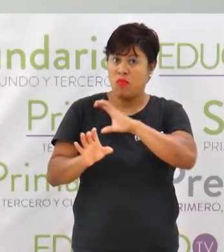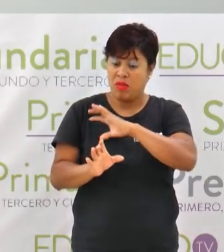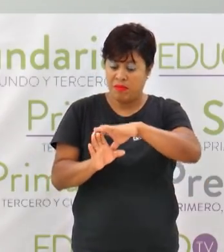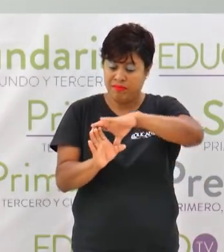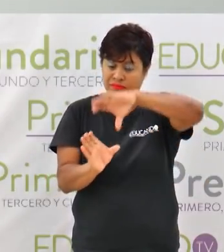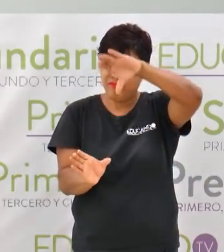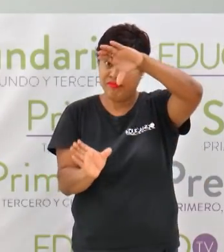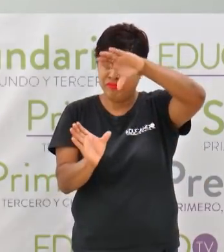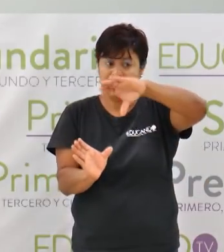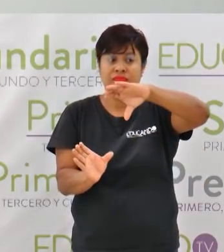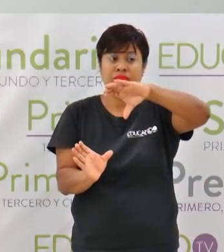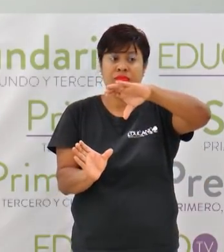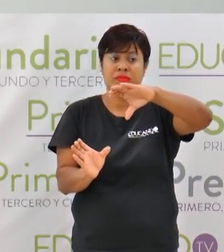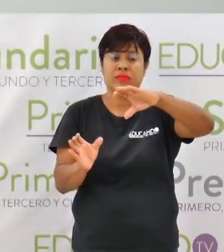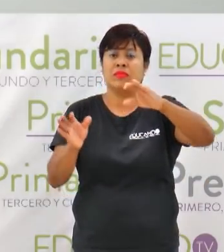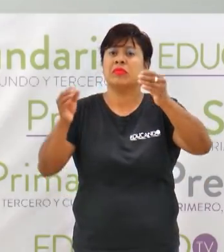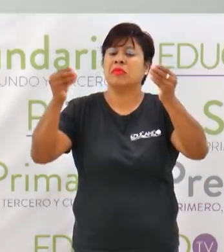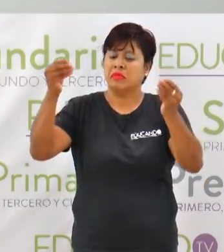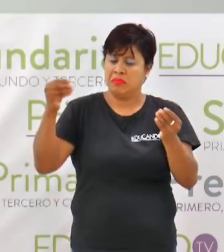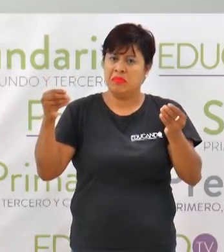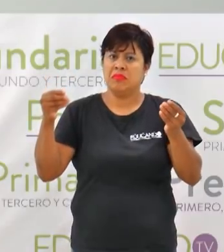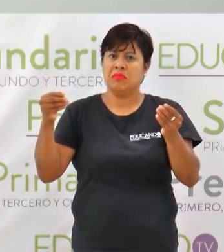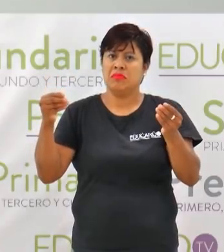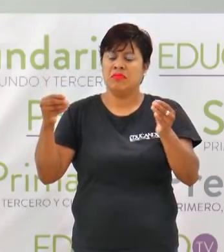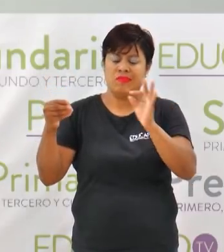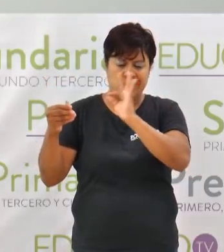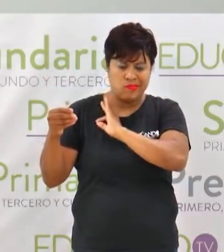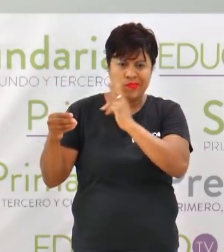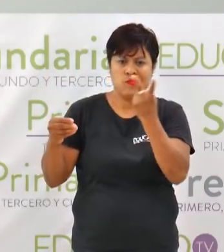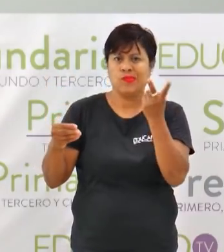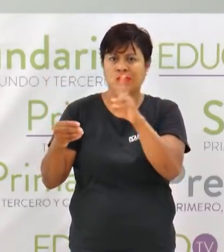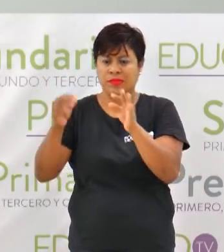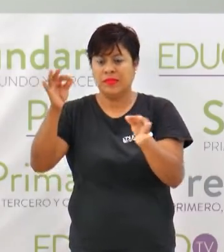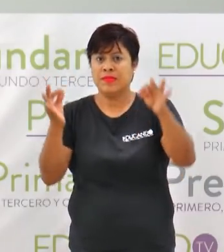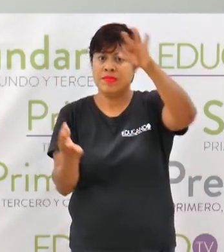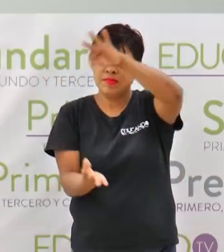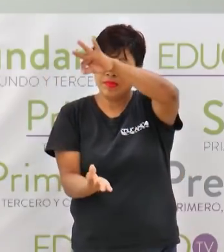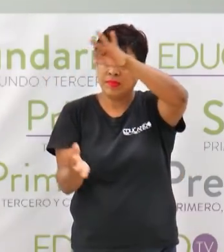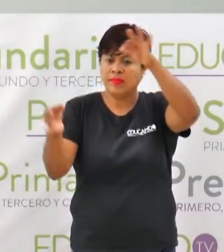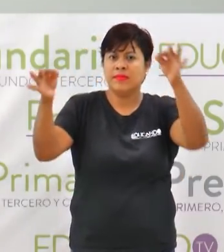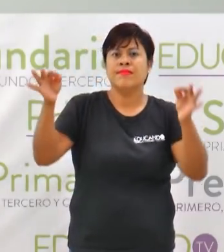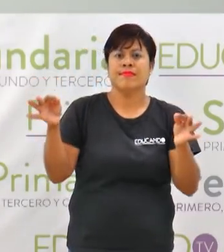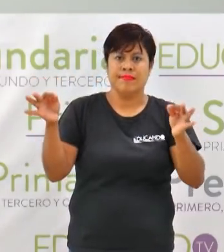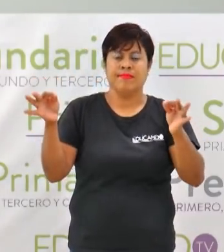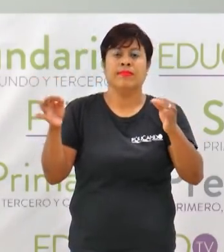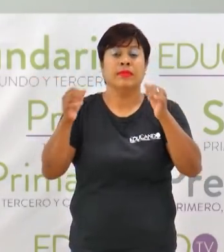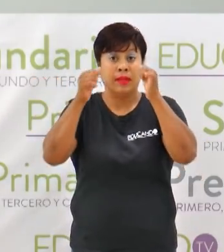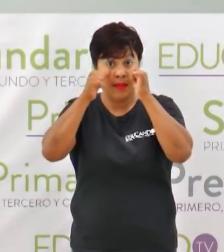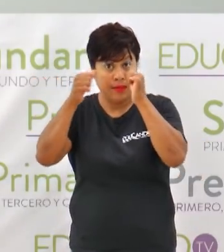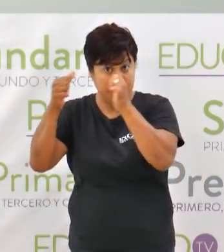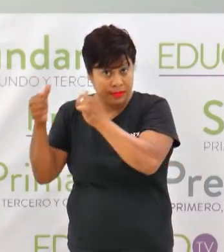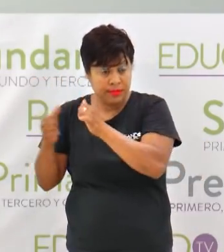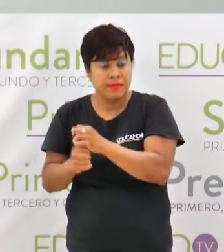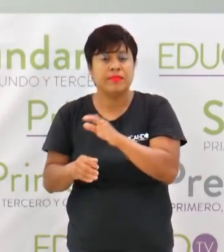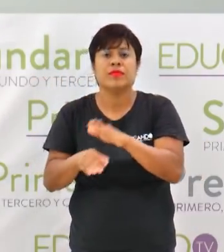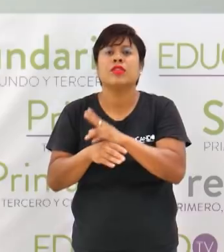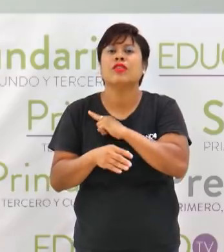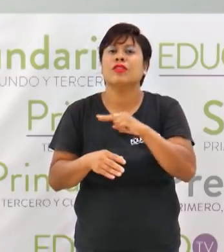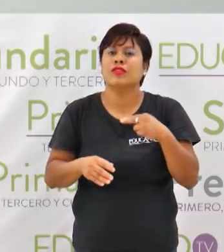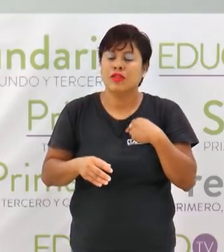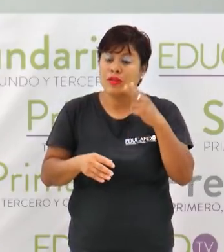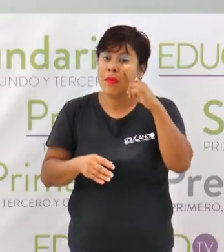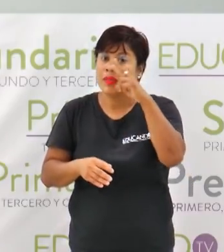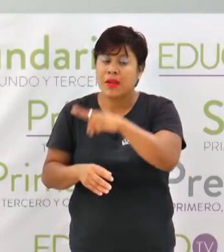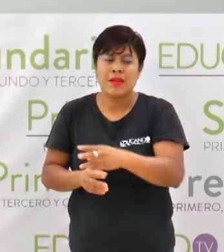horizontal, bien, o también pueden ser de forma vertical. Atención con esto porque vamos a